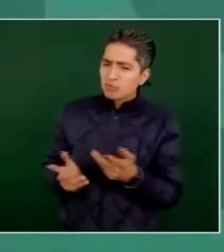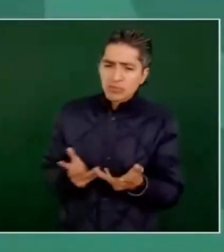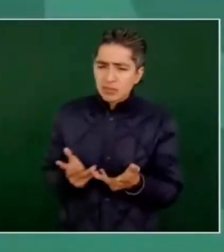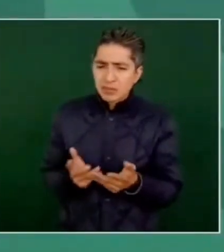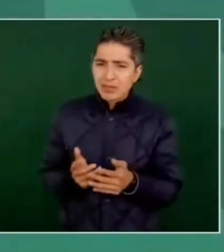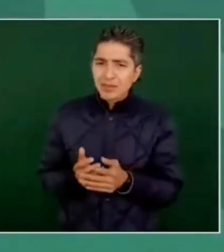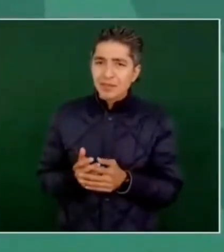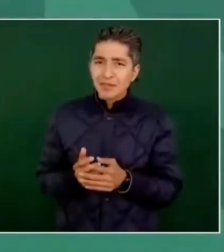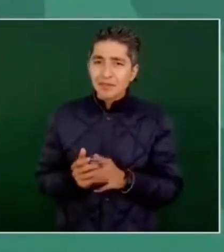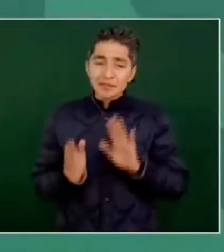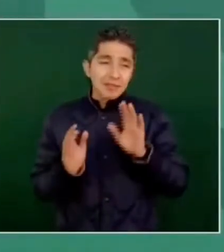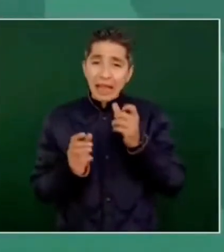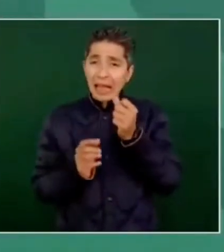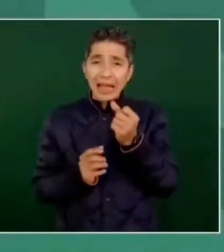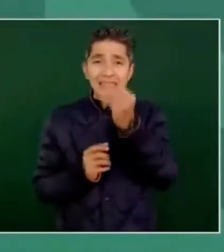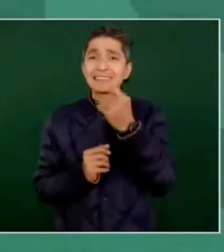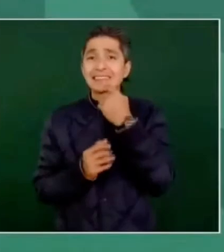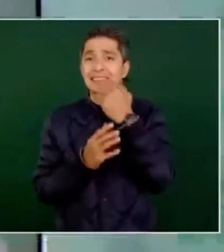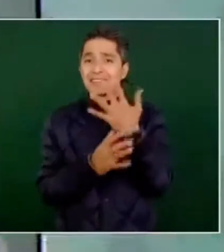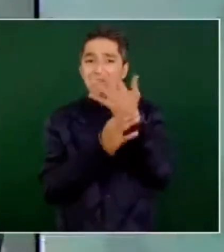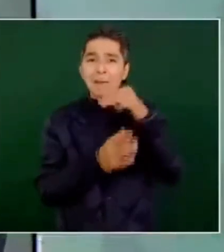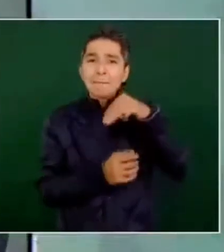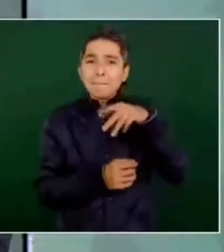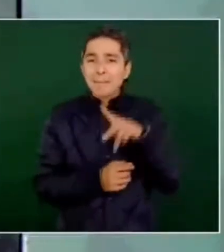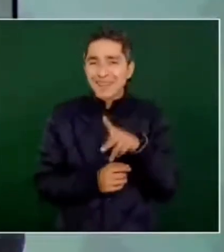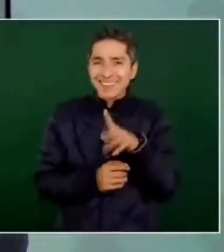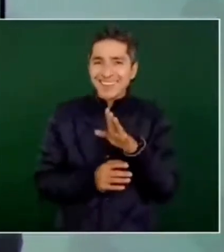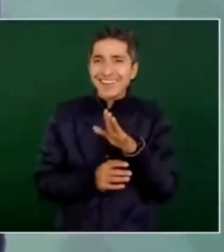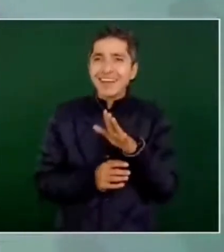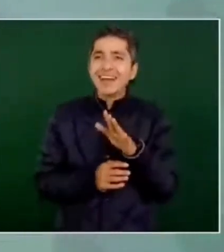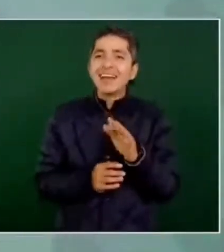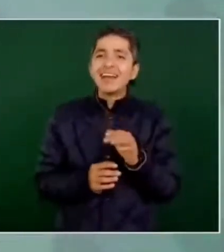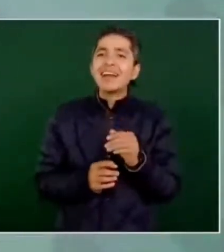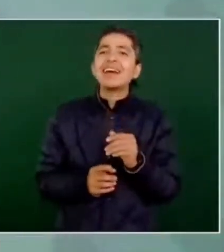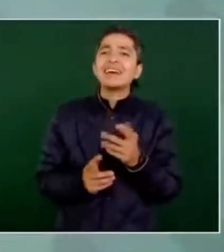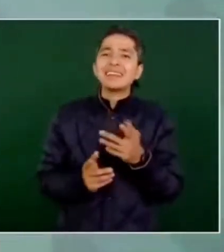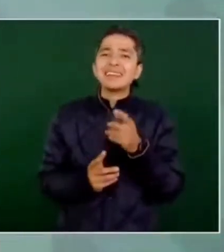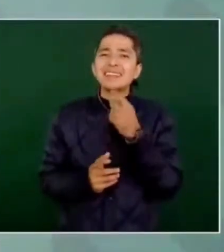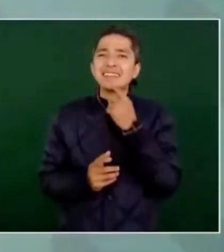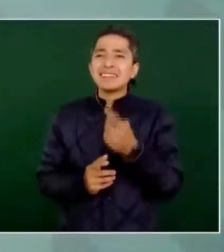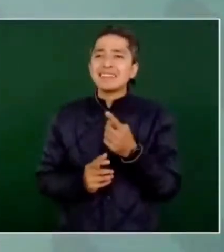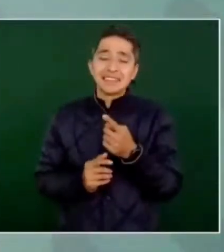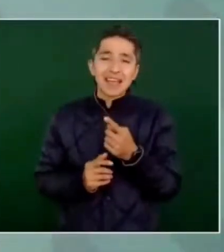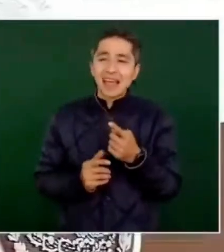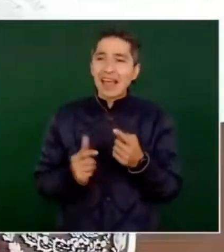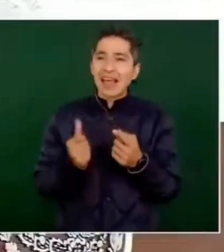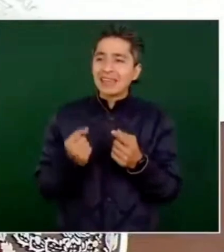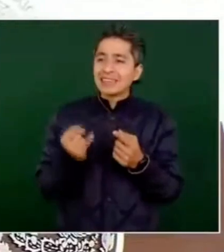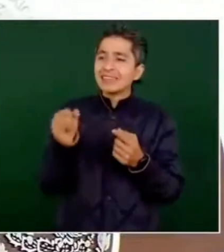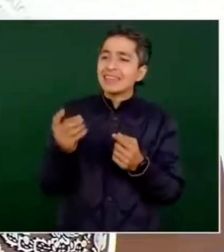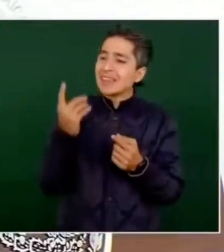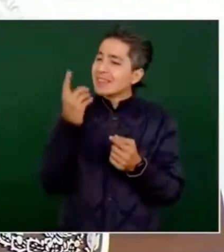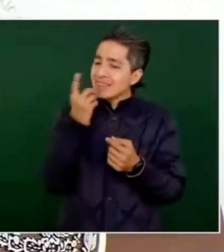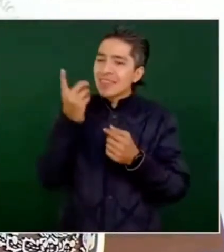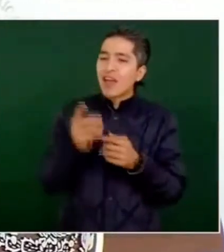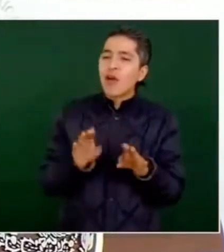Así dicen los ministerios públicos, que diga cómo lo es,